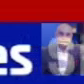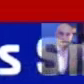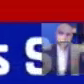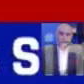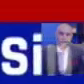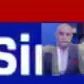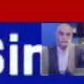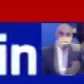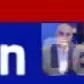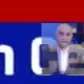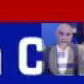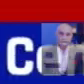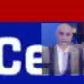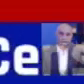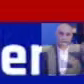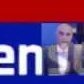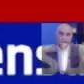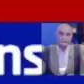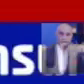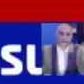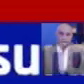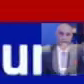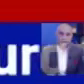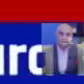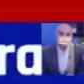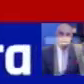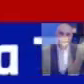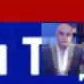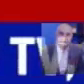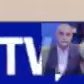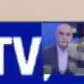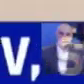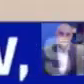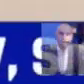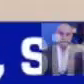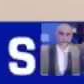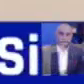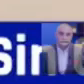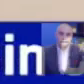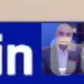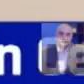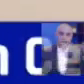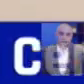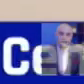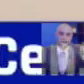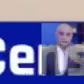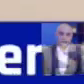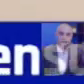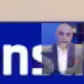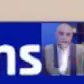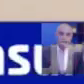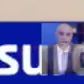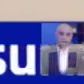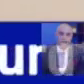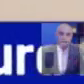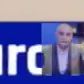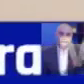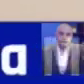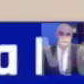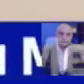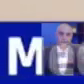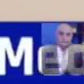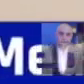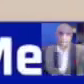debatir con casos. Rocío Samarripa dice: otro tema, Vicente. Marimor dice: pone una demanda